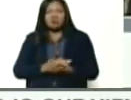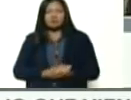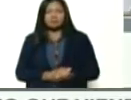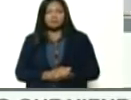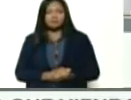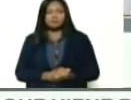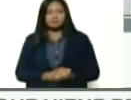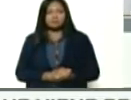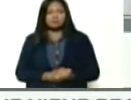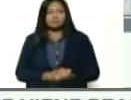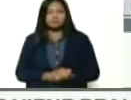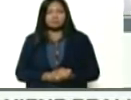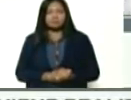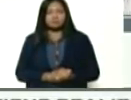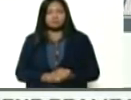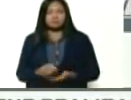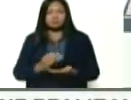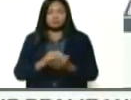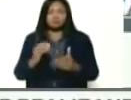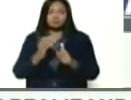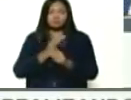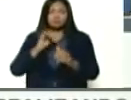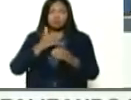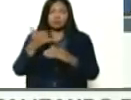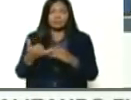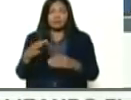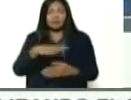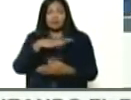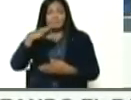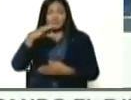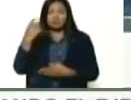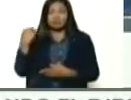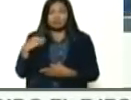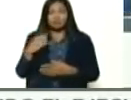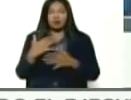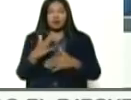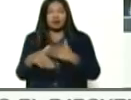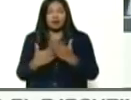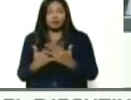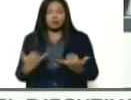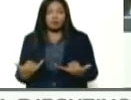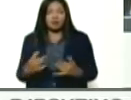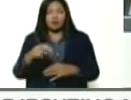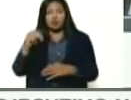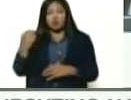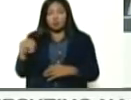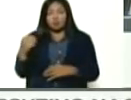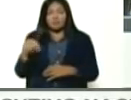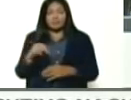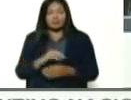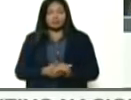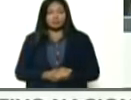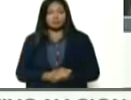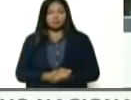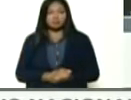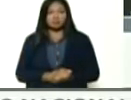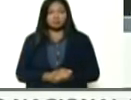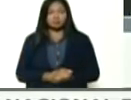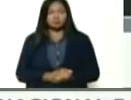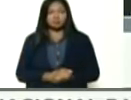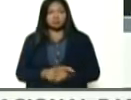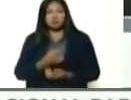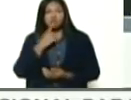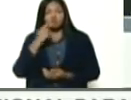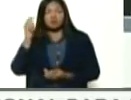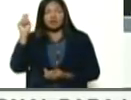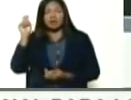retomamos el plan el espíritu que traía yo lo dije en noviembre lo dije en el mes de